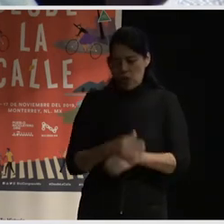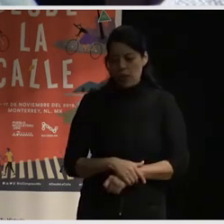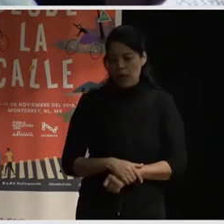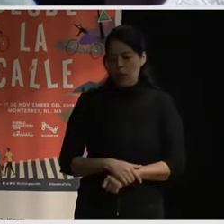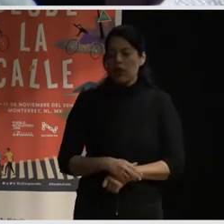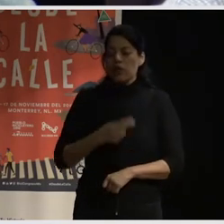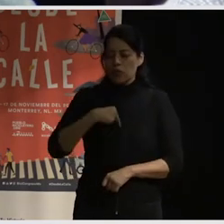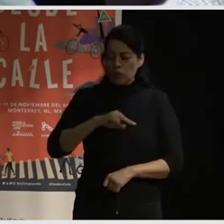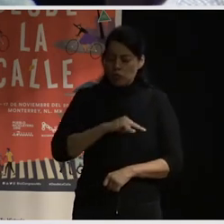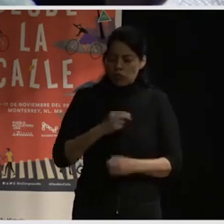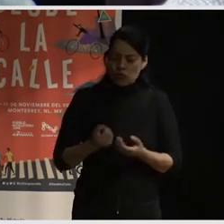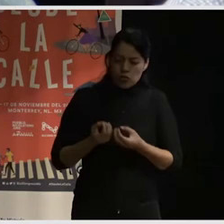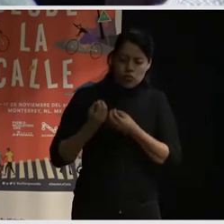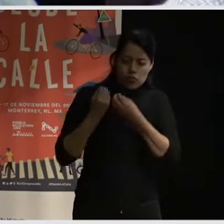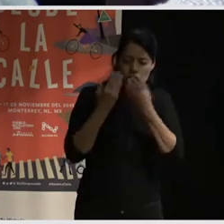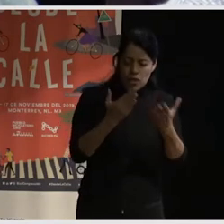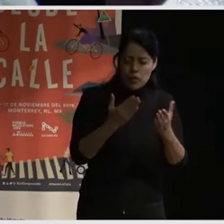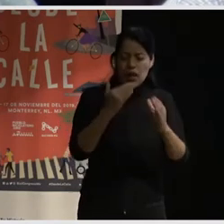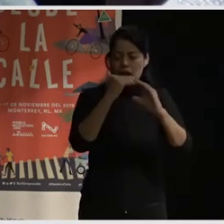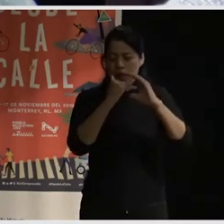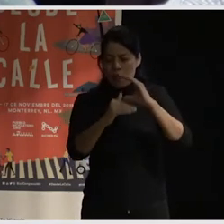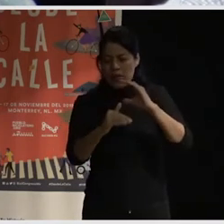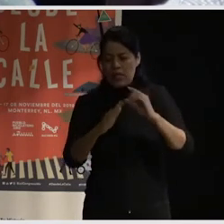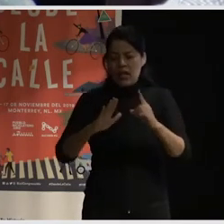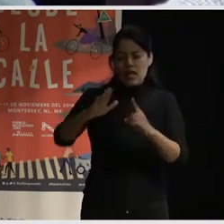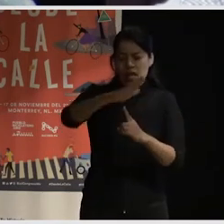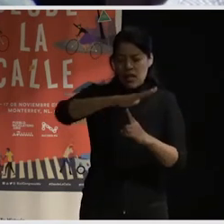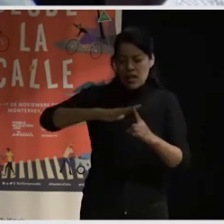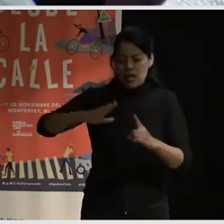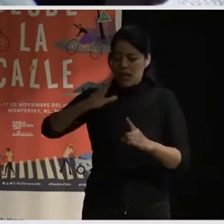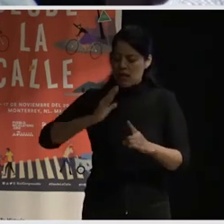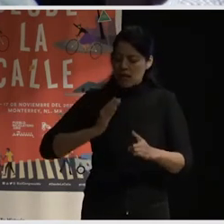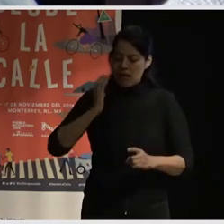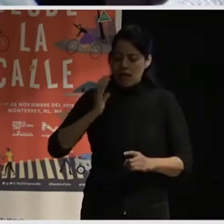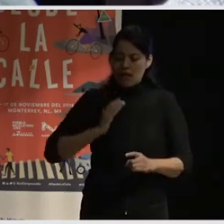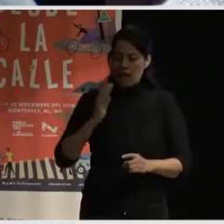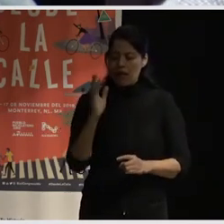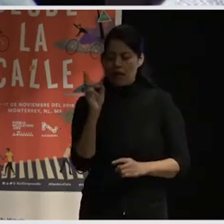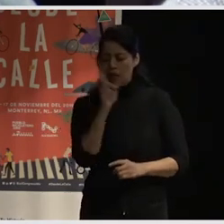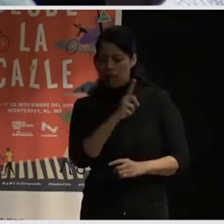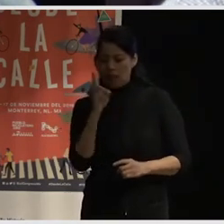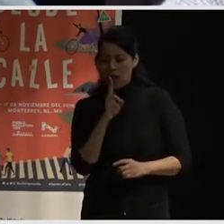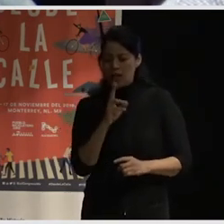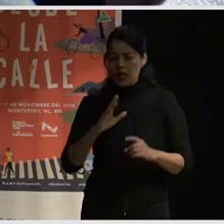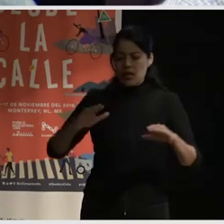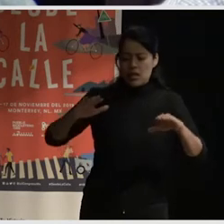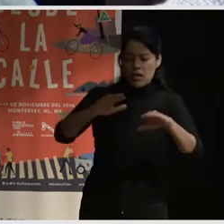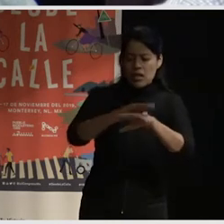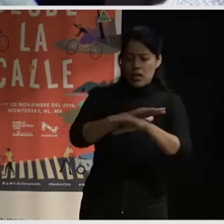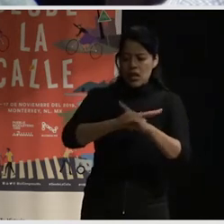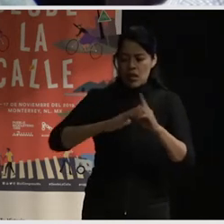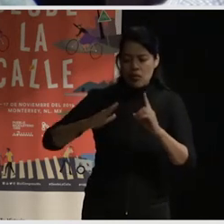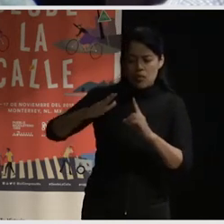llevar el mensaje de ambiental de la calidad del aire del cambio climático a un núcleo de más de